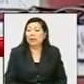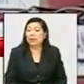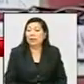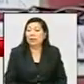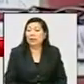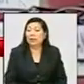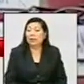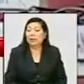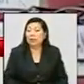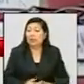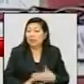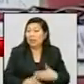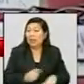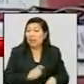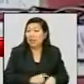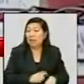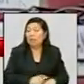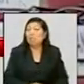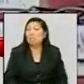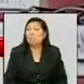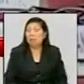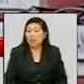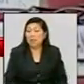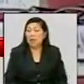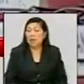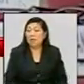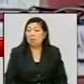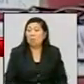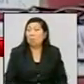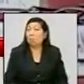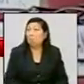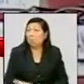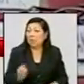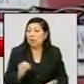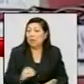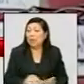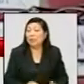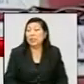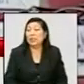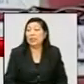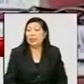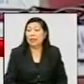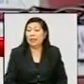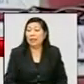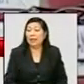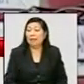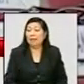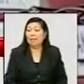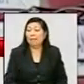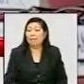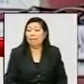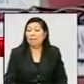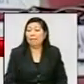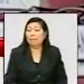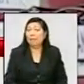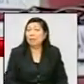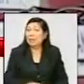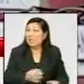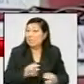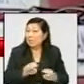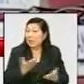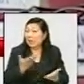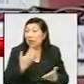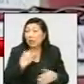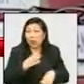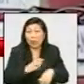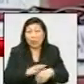en el transcurso del tiempo, ha ratificado la posición que los pacientes de retinología en